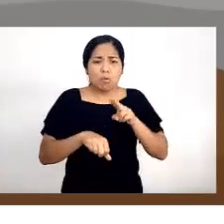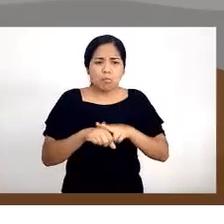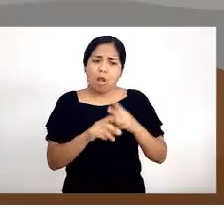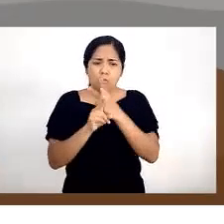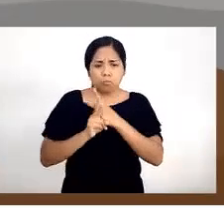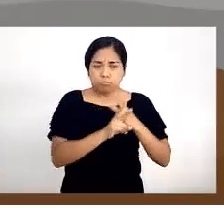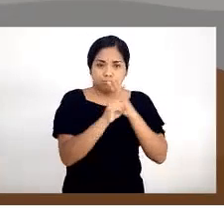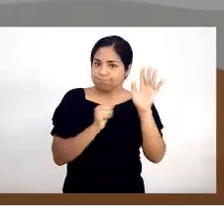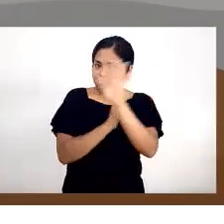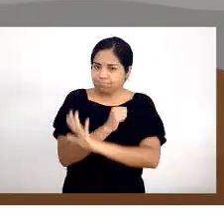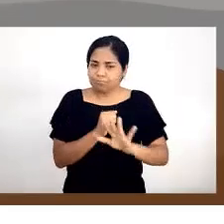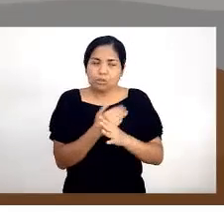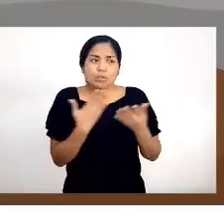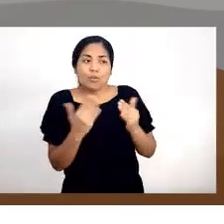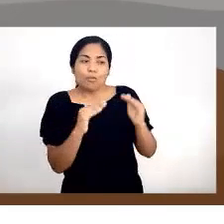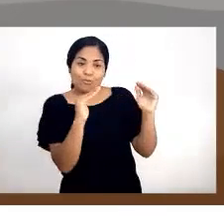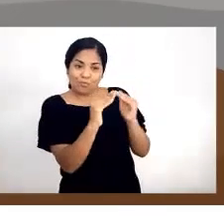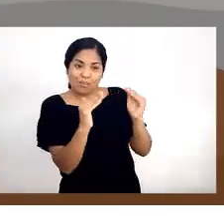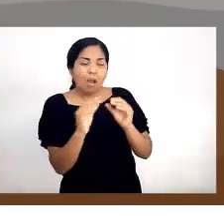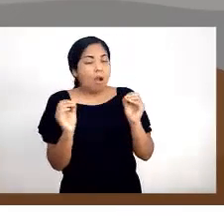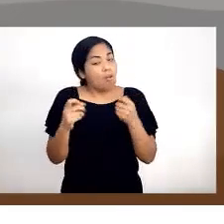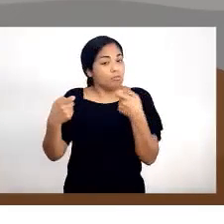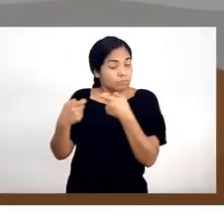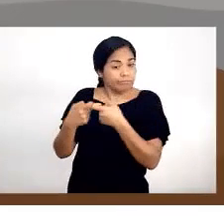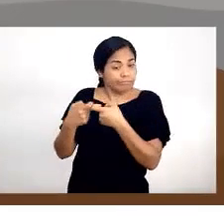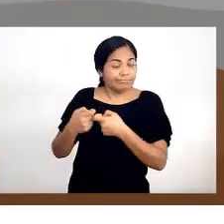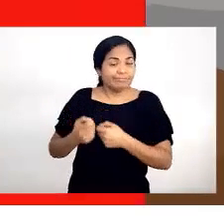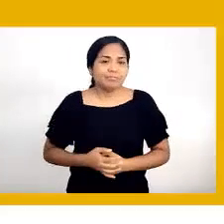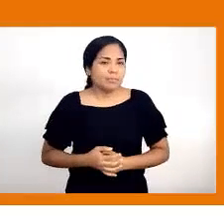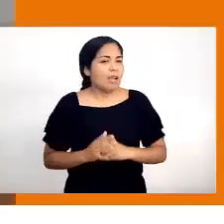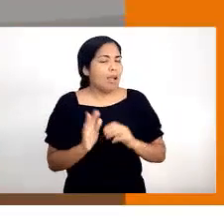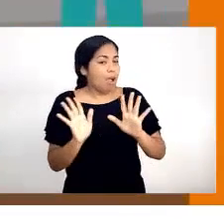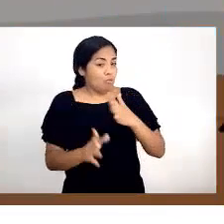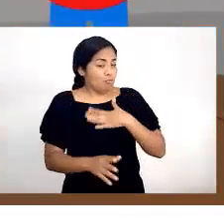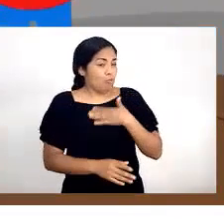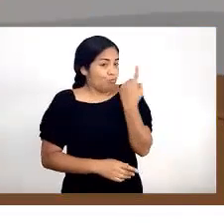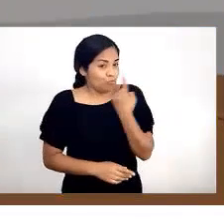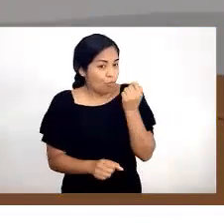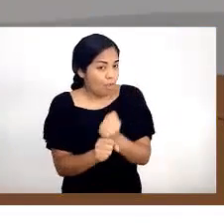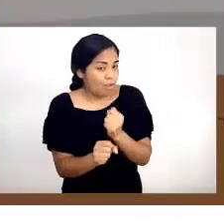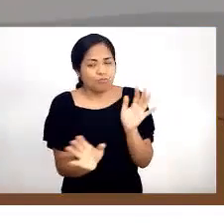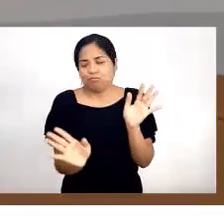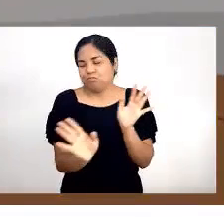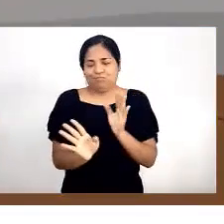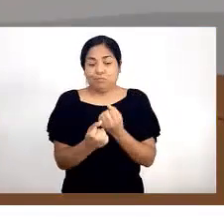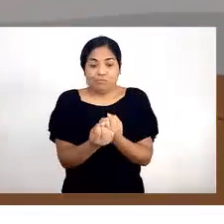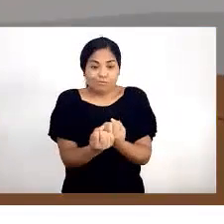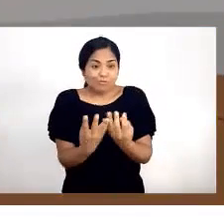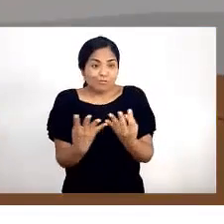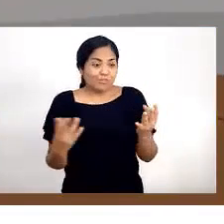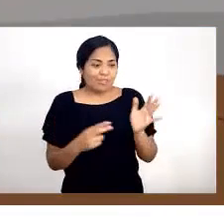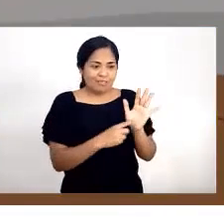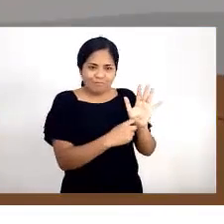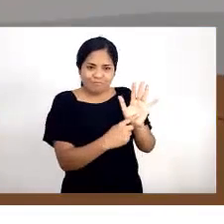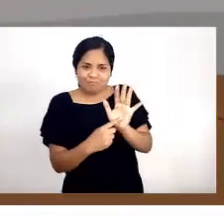les ponga en peligro ni genere daño, ya sean realizadas en tu barrio o por internet. Pero yo no hago el trabajo solo, sino que estoy dentro